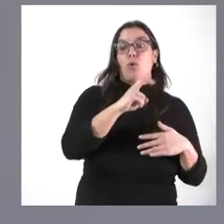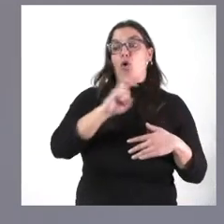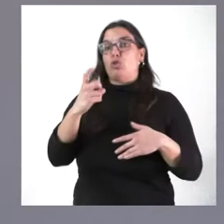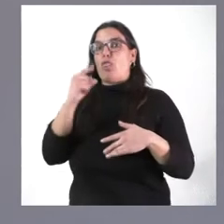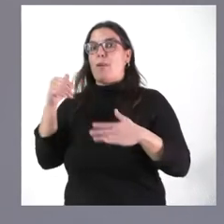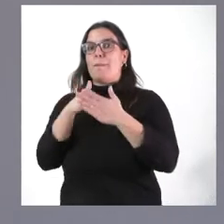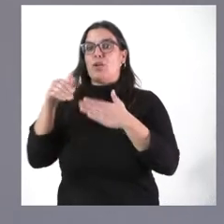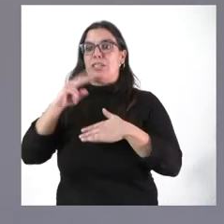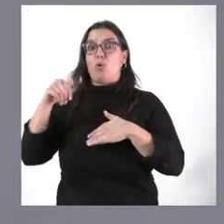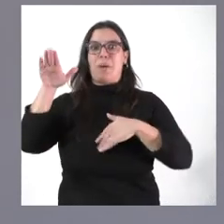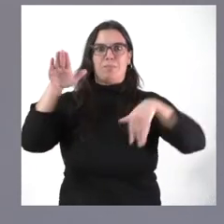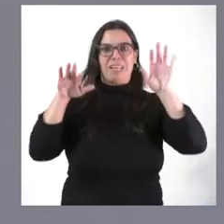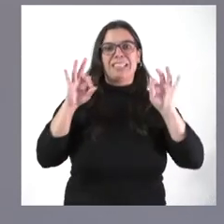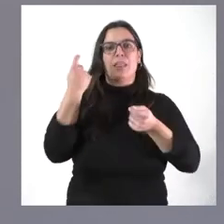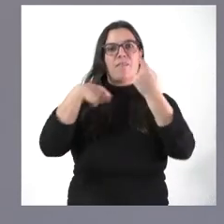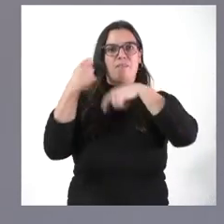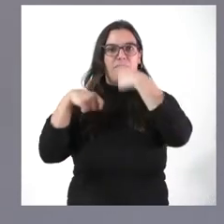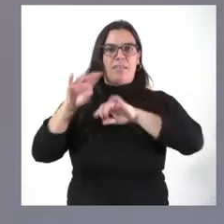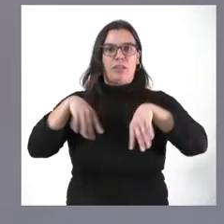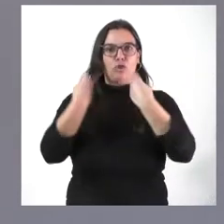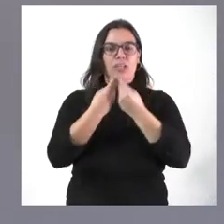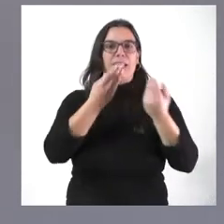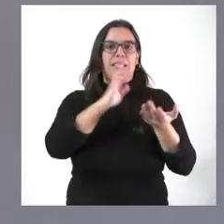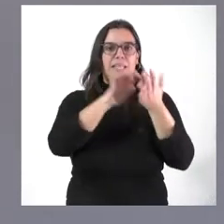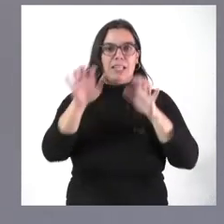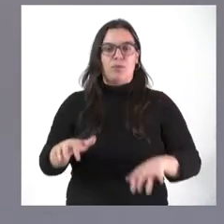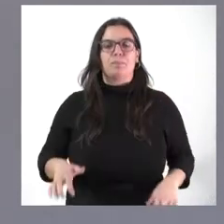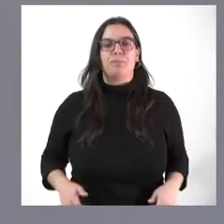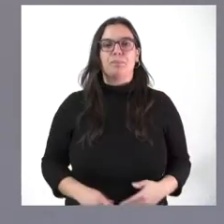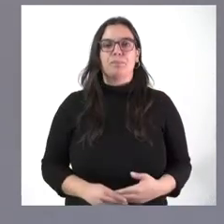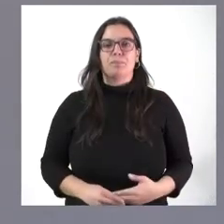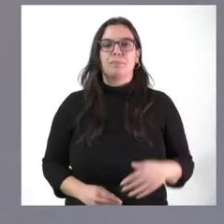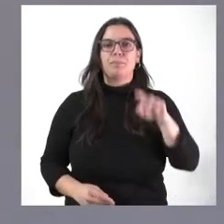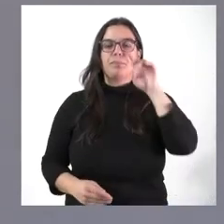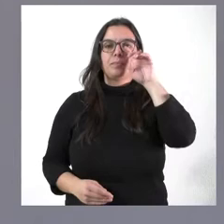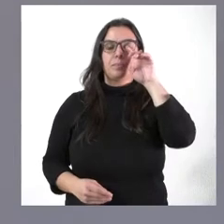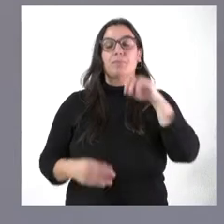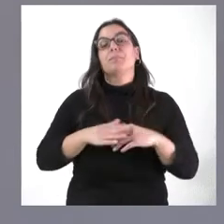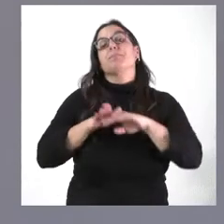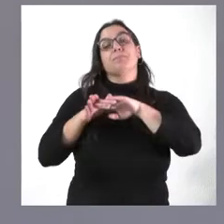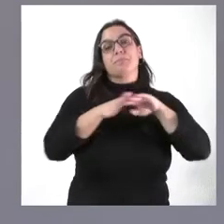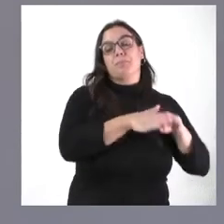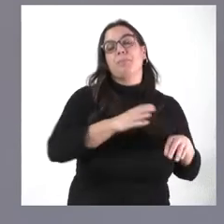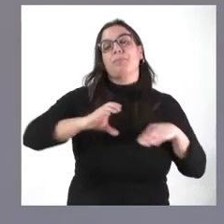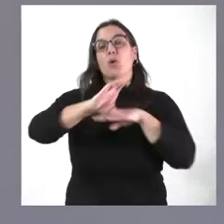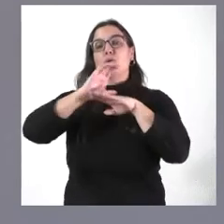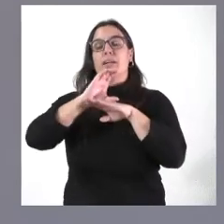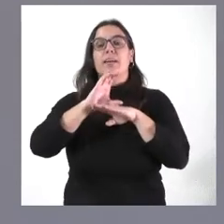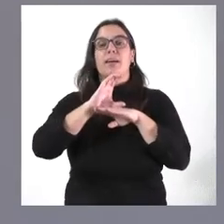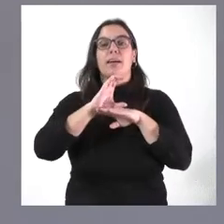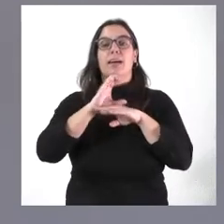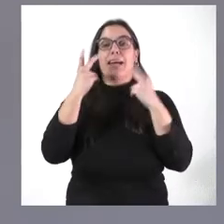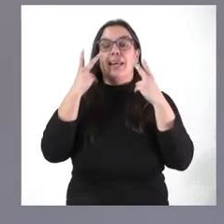de euros en el volumen de exportaciones de nuestra comunidad Autónoma siguiendo avanzando la consejería de